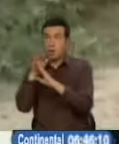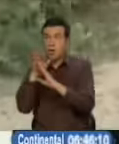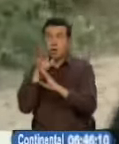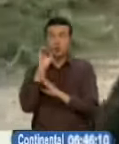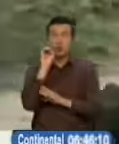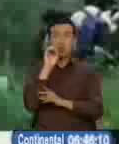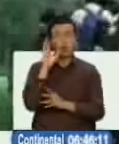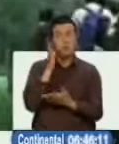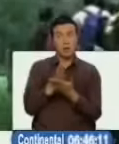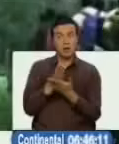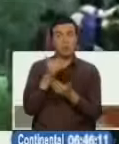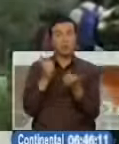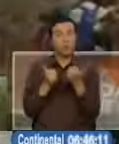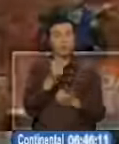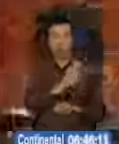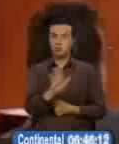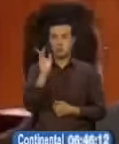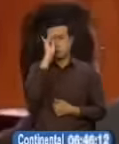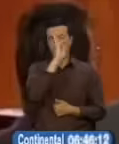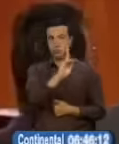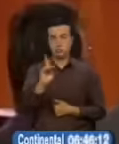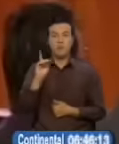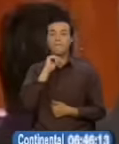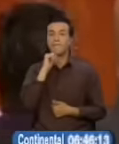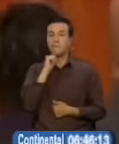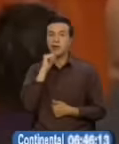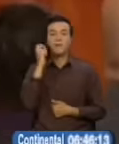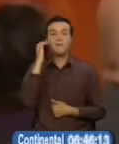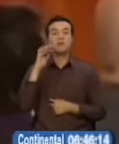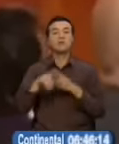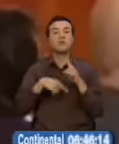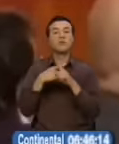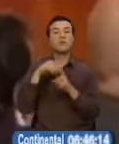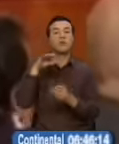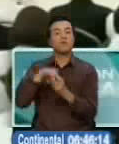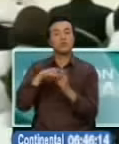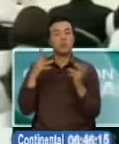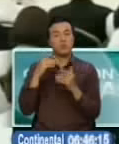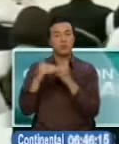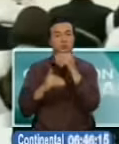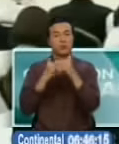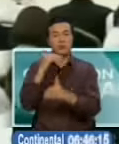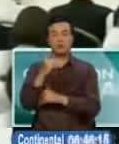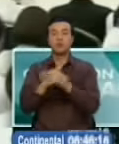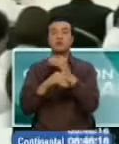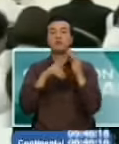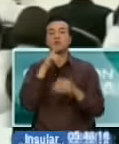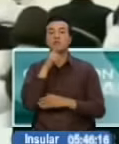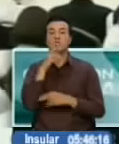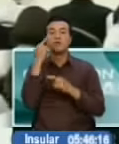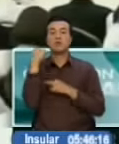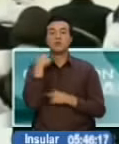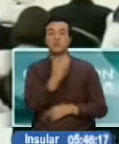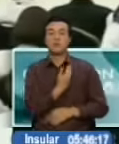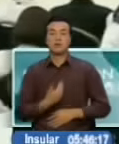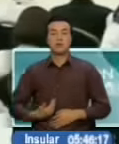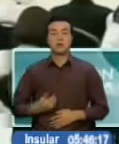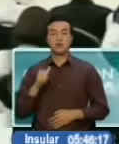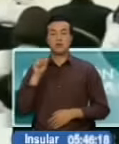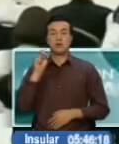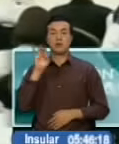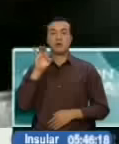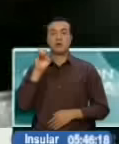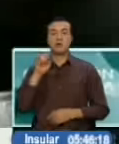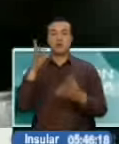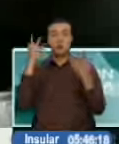lo largo de 4 años de negociaciones. Aún no está establecida la fecha del plebiscito, pero este proceso será ejecutado por el presidente Juan Manuel Santos solo